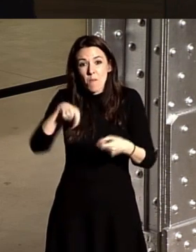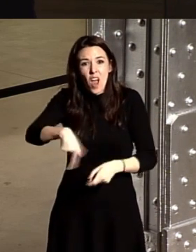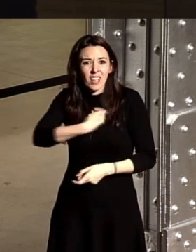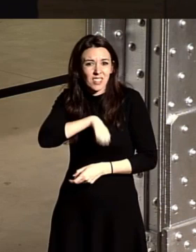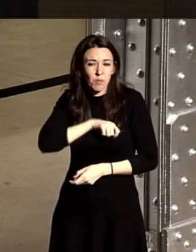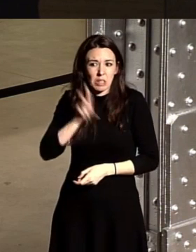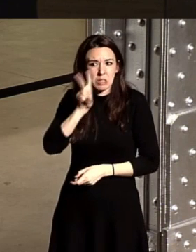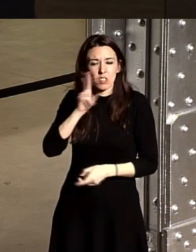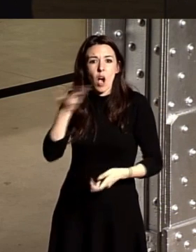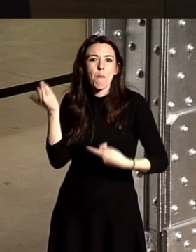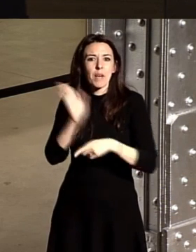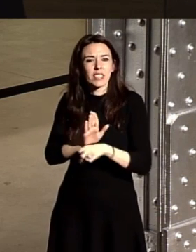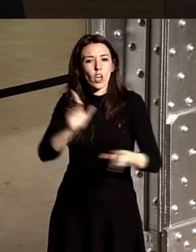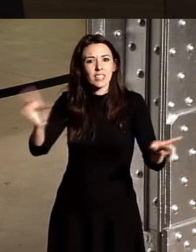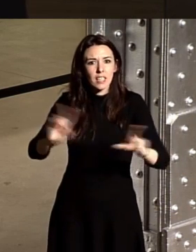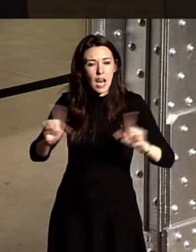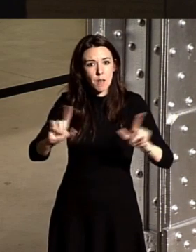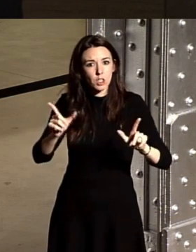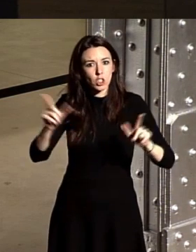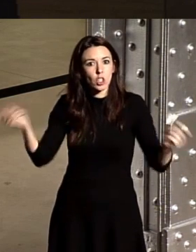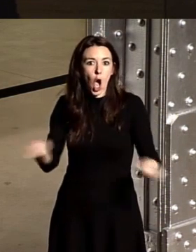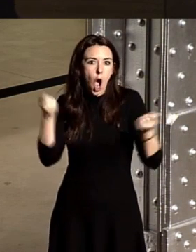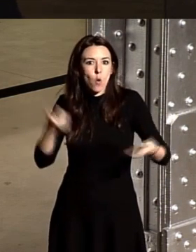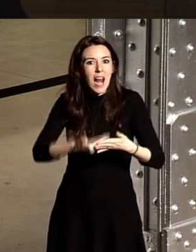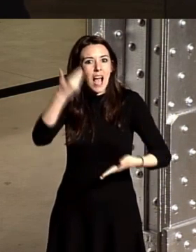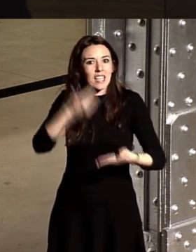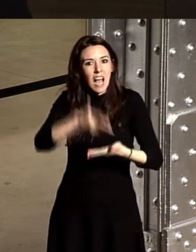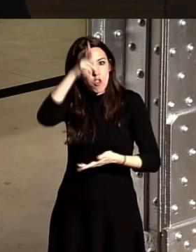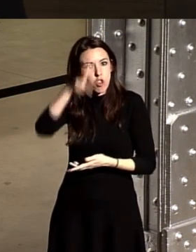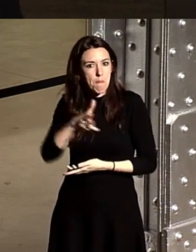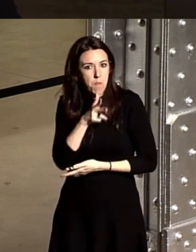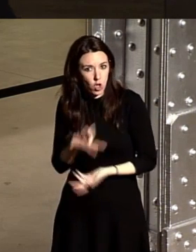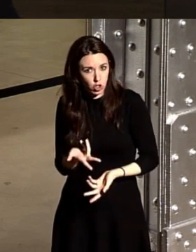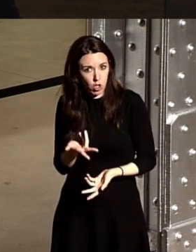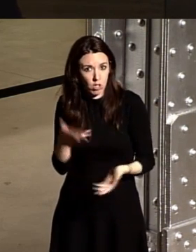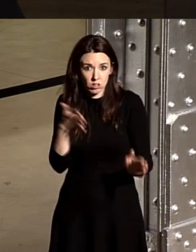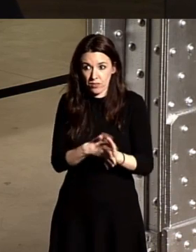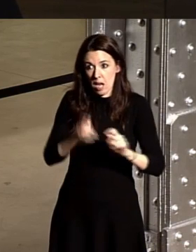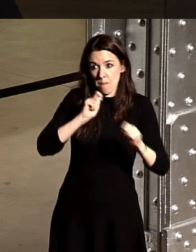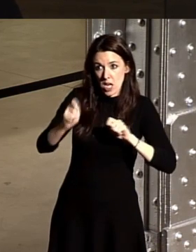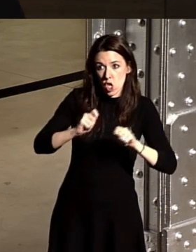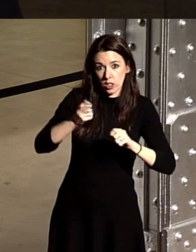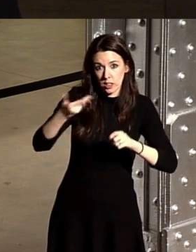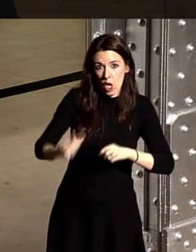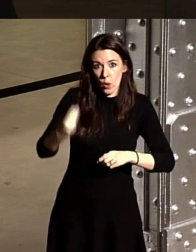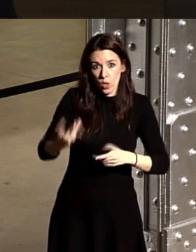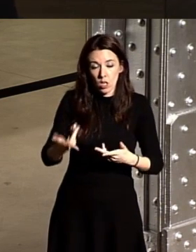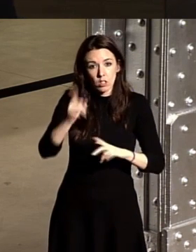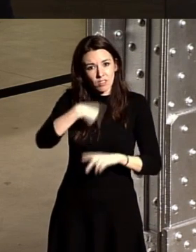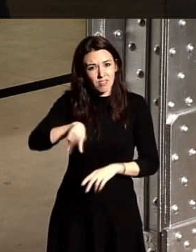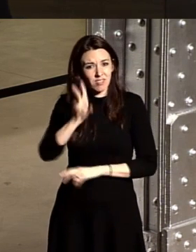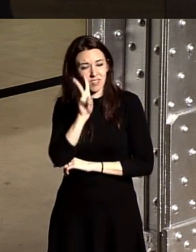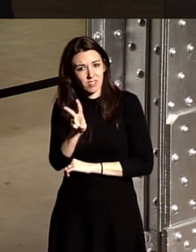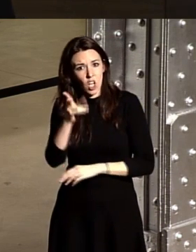visto a presentadores de televisión anunciando caldo de pollo. O sea, presentadores periodistas estrella, ¿no? Y hemos llegado a ver